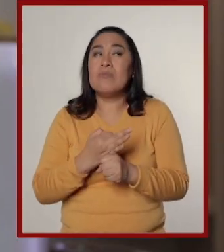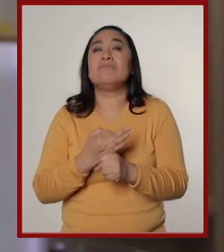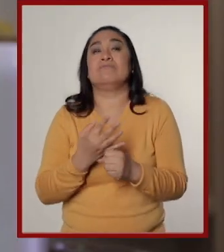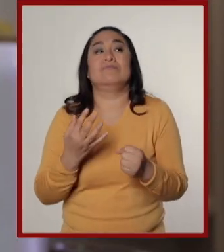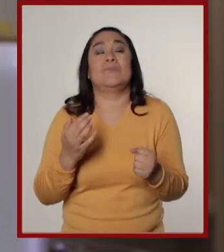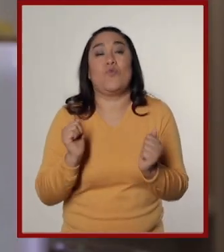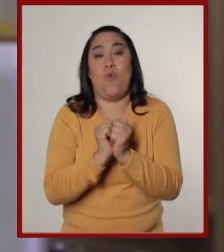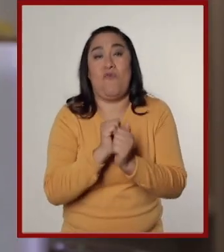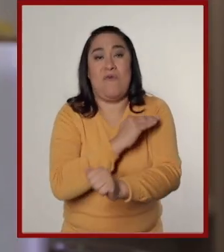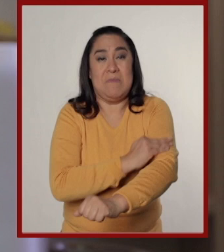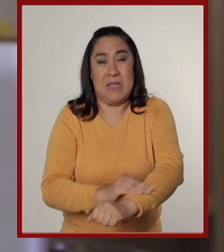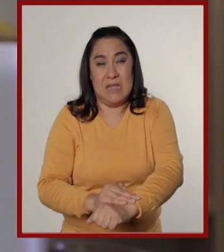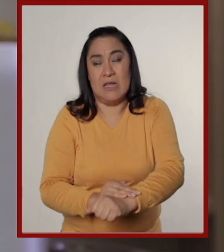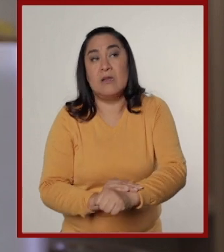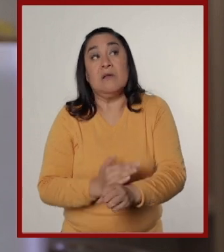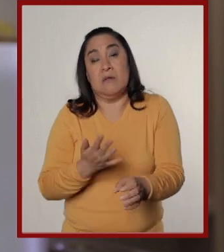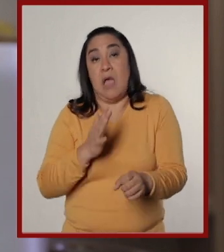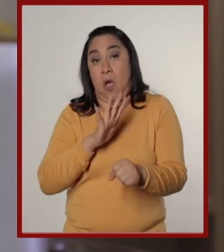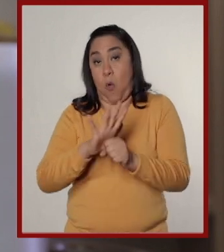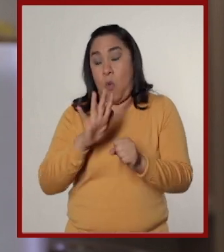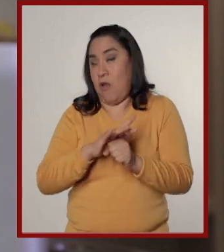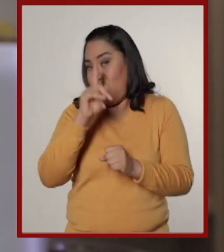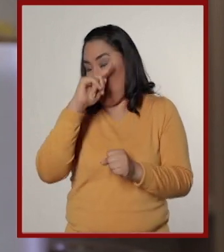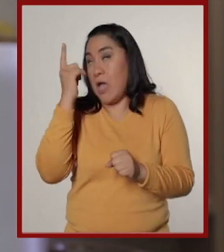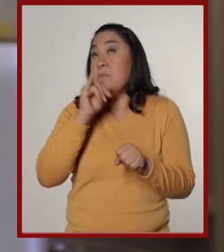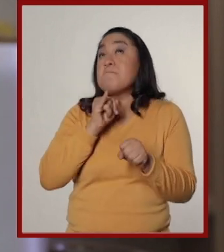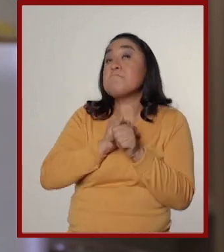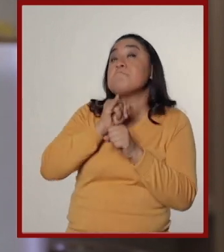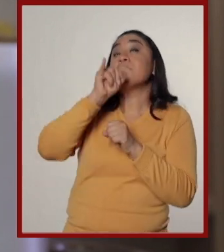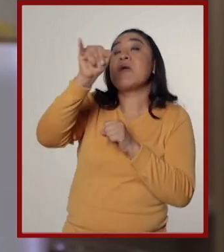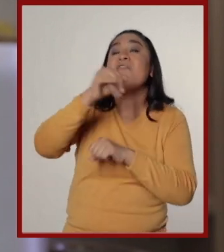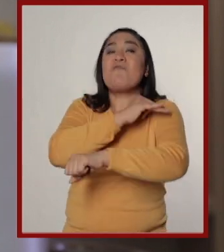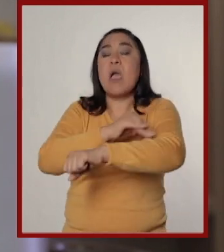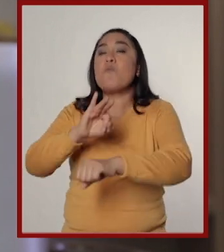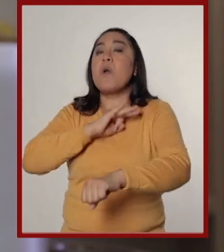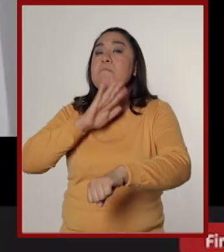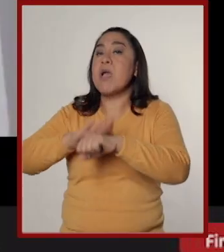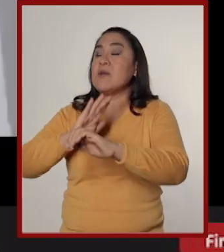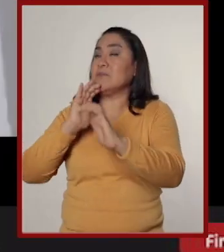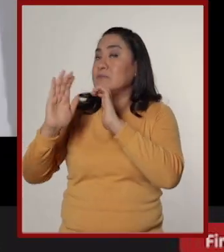¿Qué retos nos plantea la velocidad a la que parece ir la vida en el mundo contemporáneo?